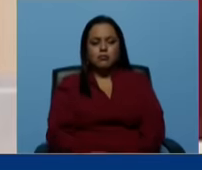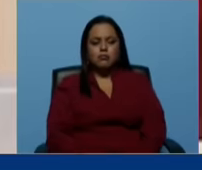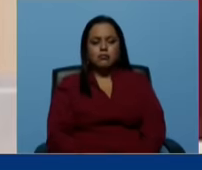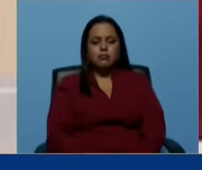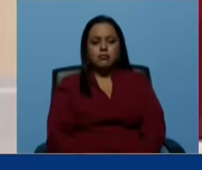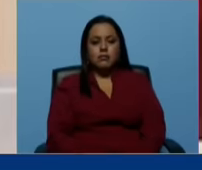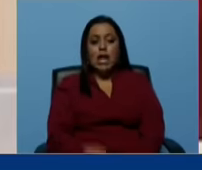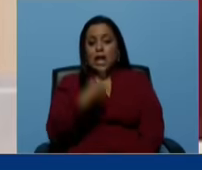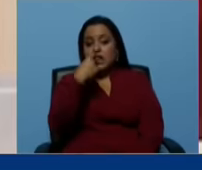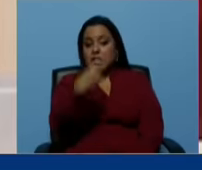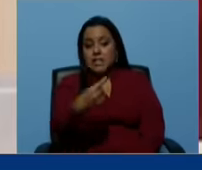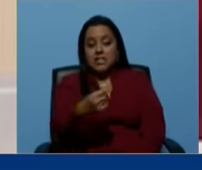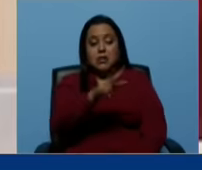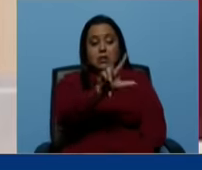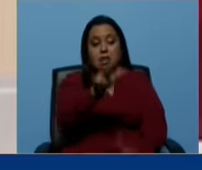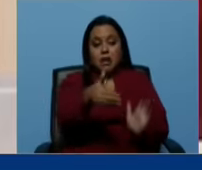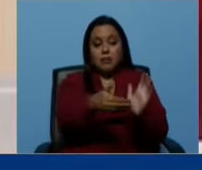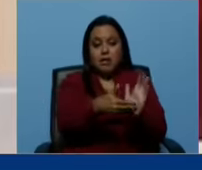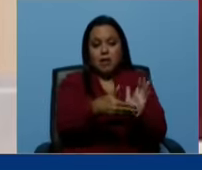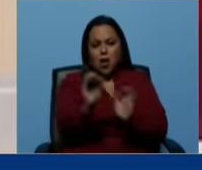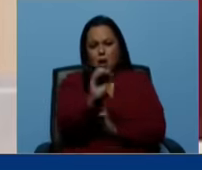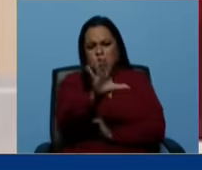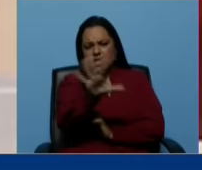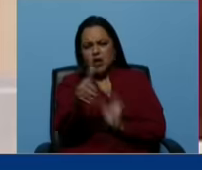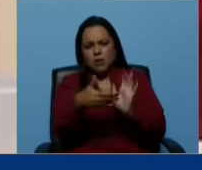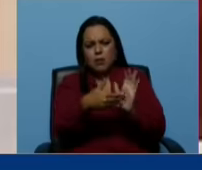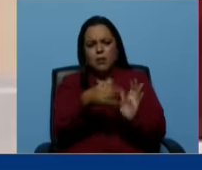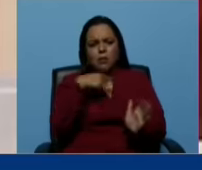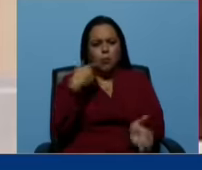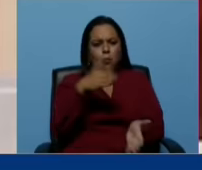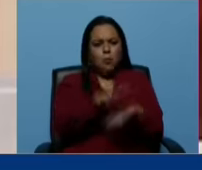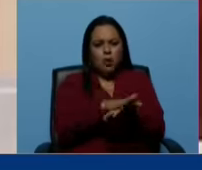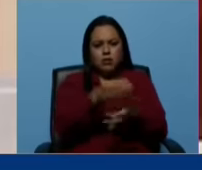Se dice que más de 3.000, 5.000 muertos hubo.